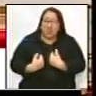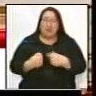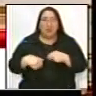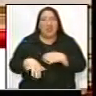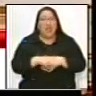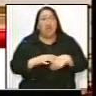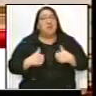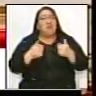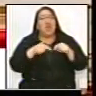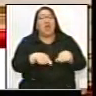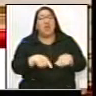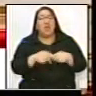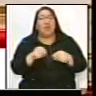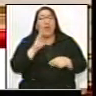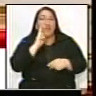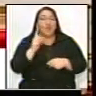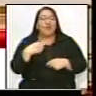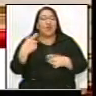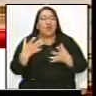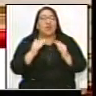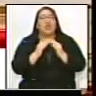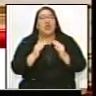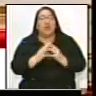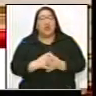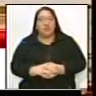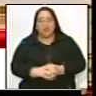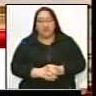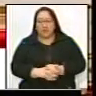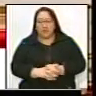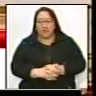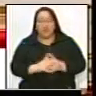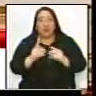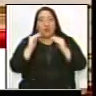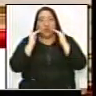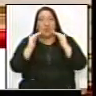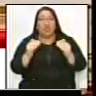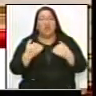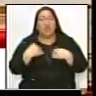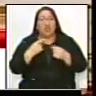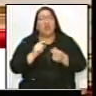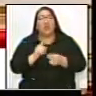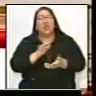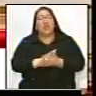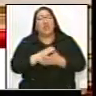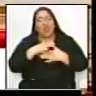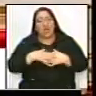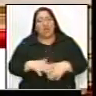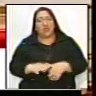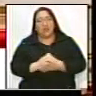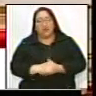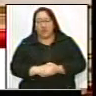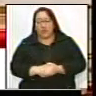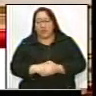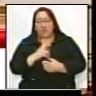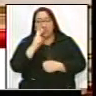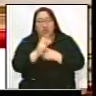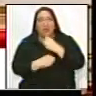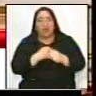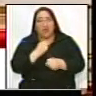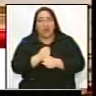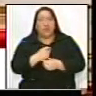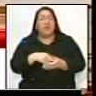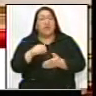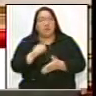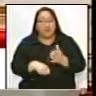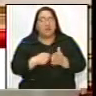por vivir ahí, por querer tener una casa, un techo, tener una tranquilidad. 2 años hemos ido a firmar